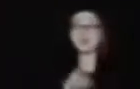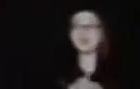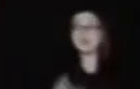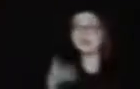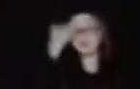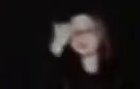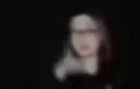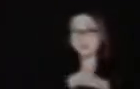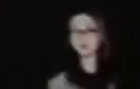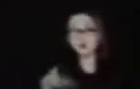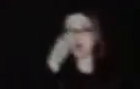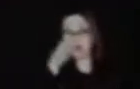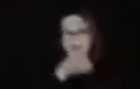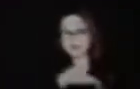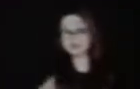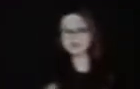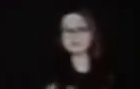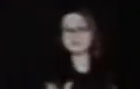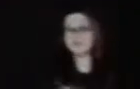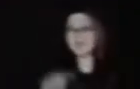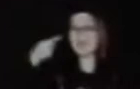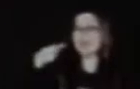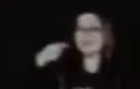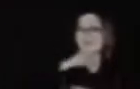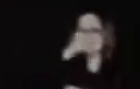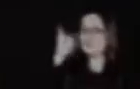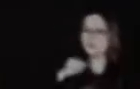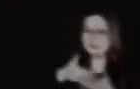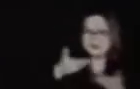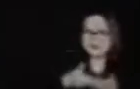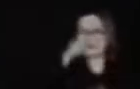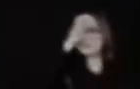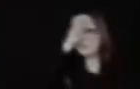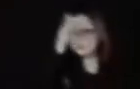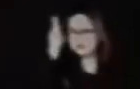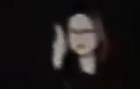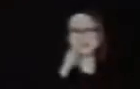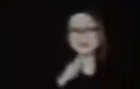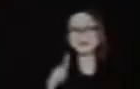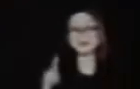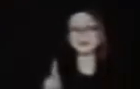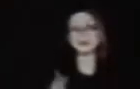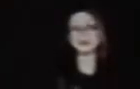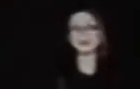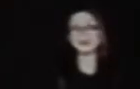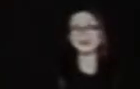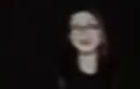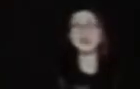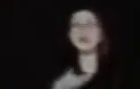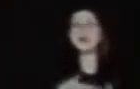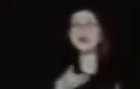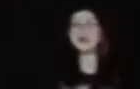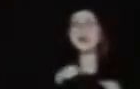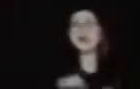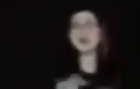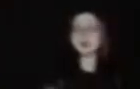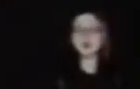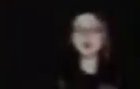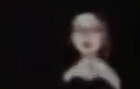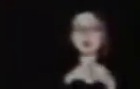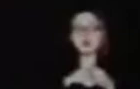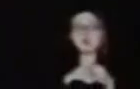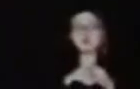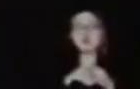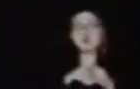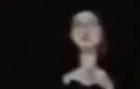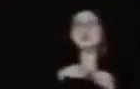periodo neoliberal no tiene precedente. En estos tiempos, el sistema en su conjunto ha